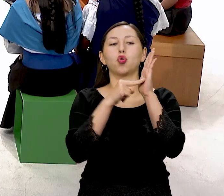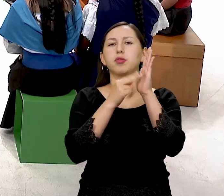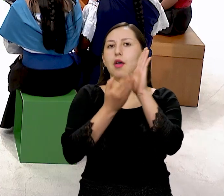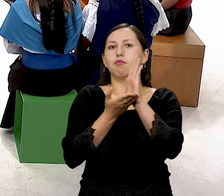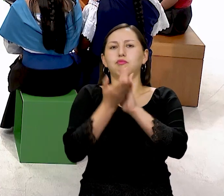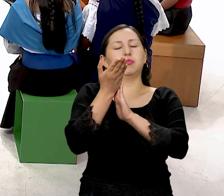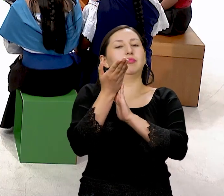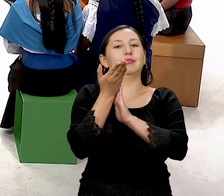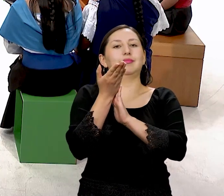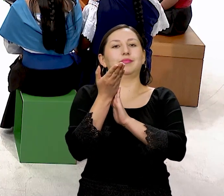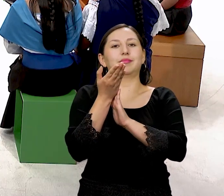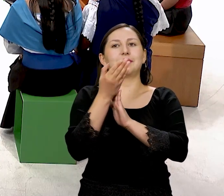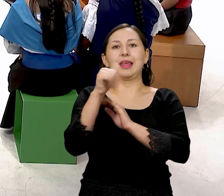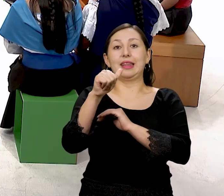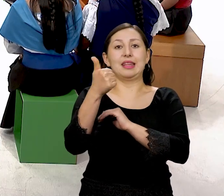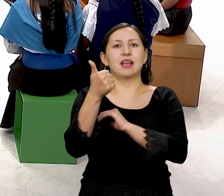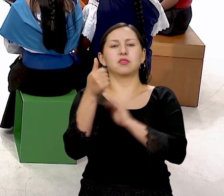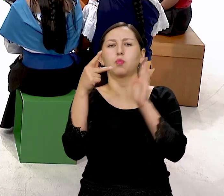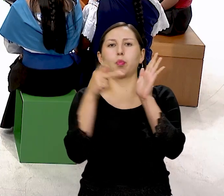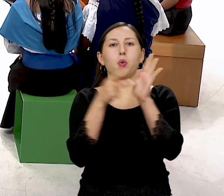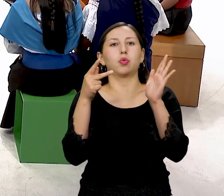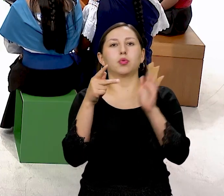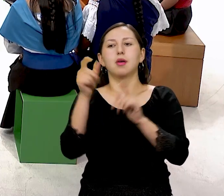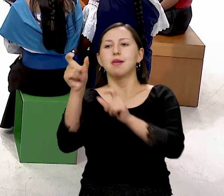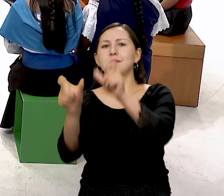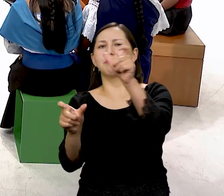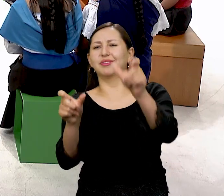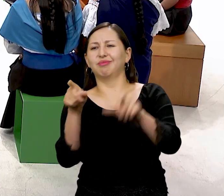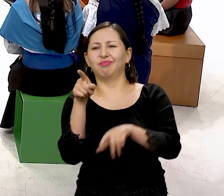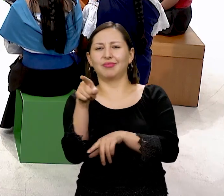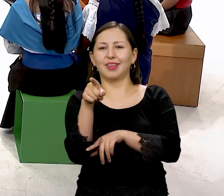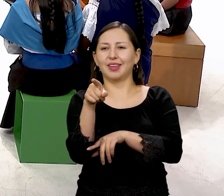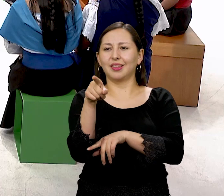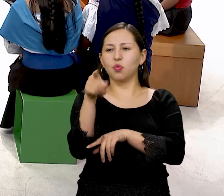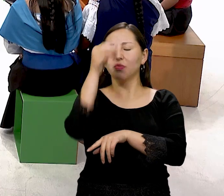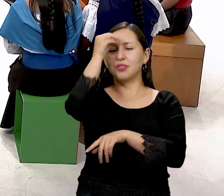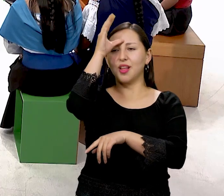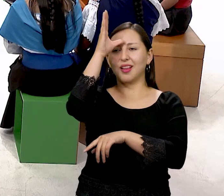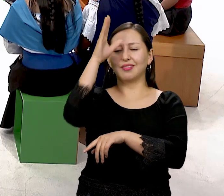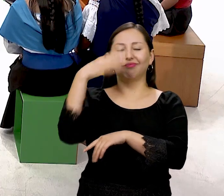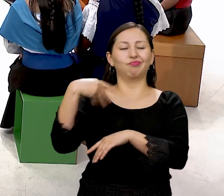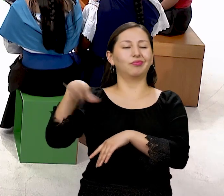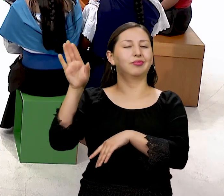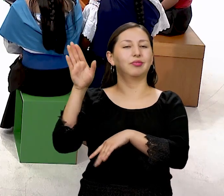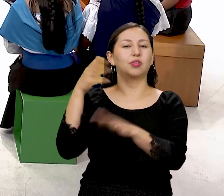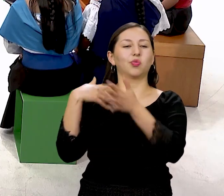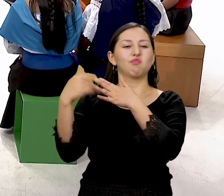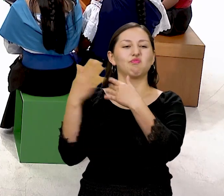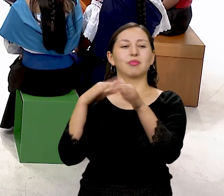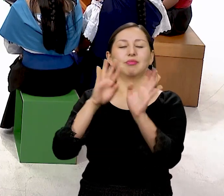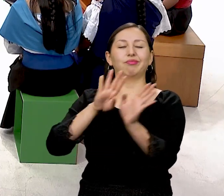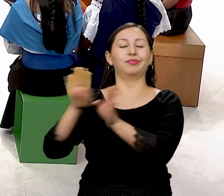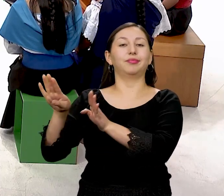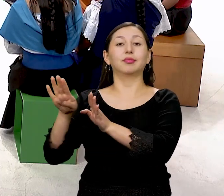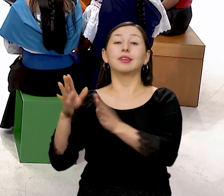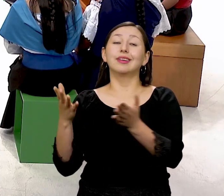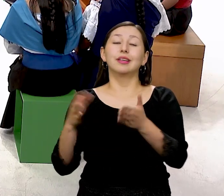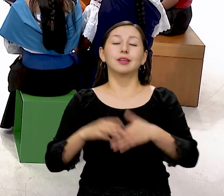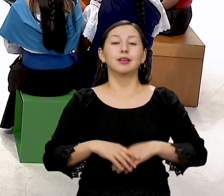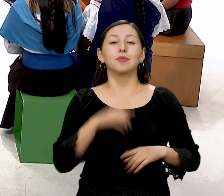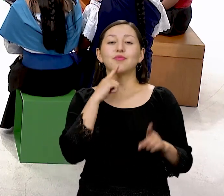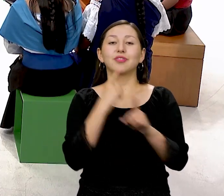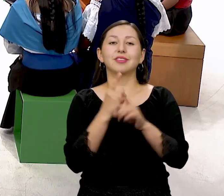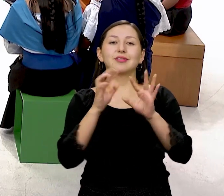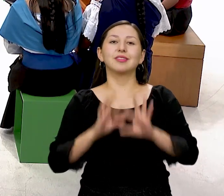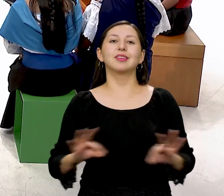a muchas personas tal vez no les guste y te empiezan como que hacerte a un lado. He pasado por diversas situaciones,